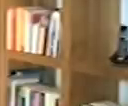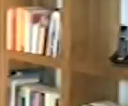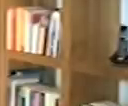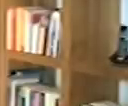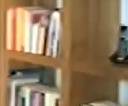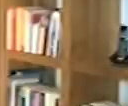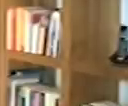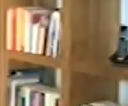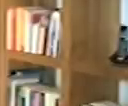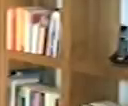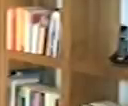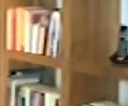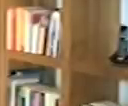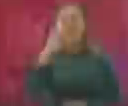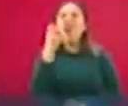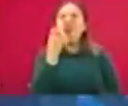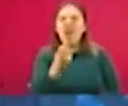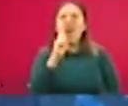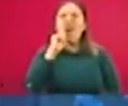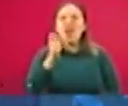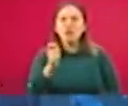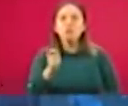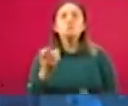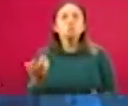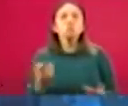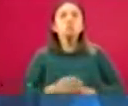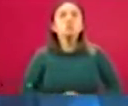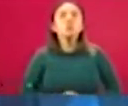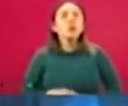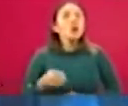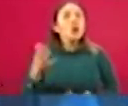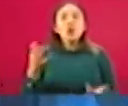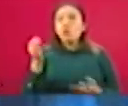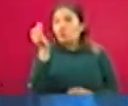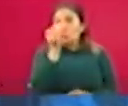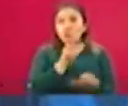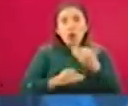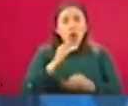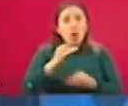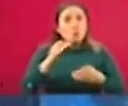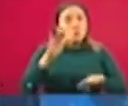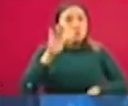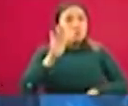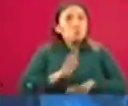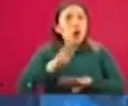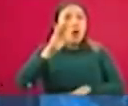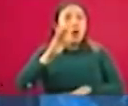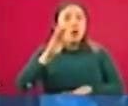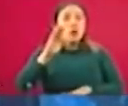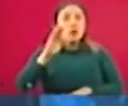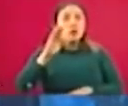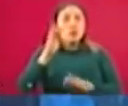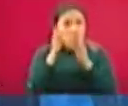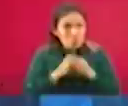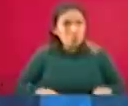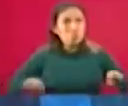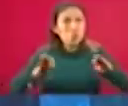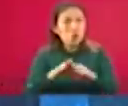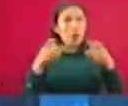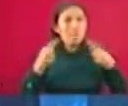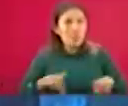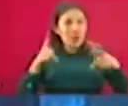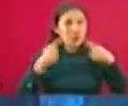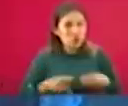Efectivamente, nos llama la atención esta aparición sincrónica, no sé si coordinada, pero por lo